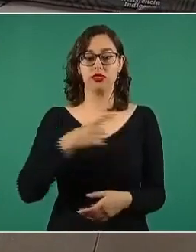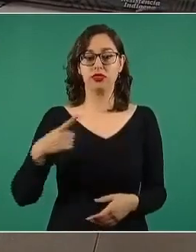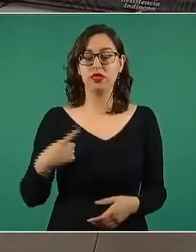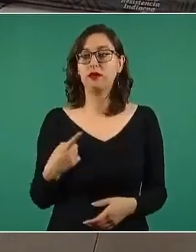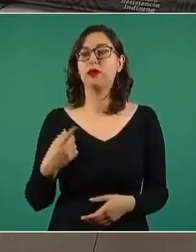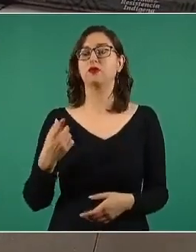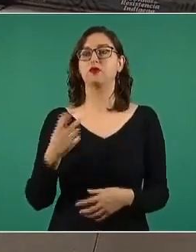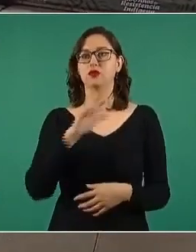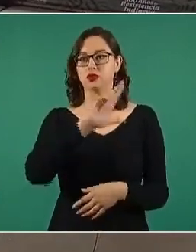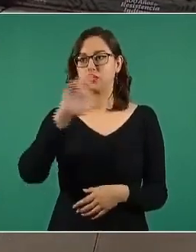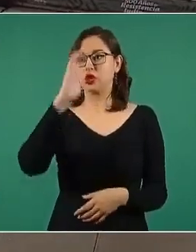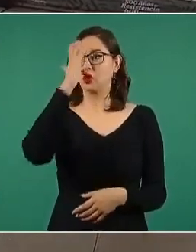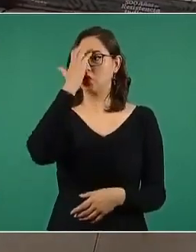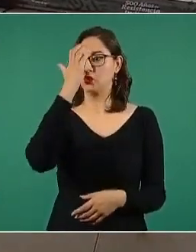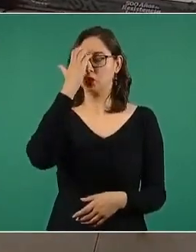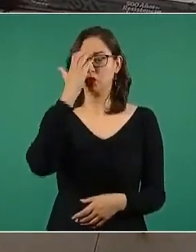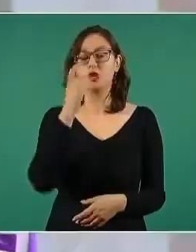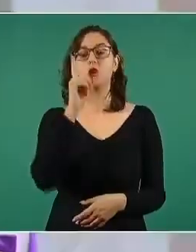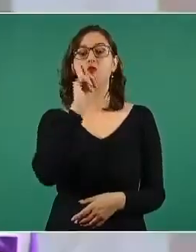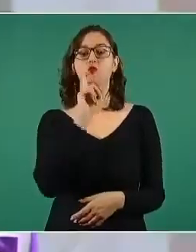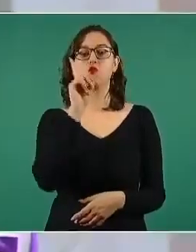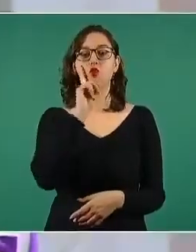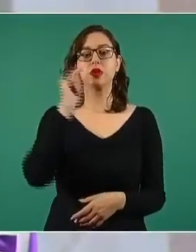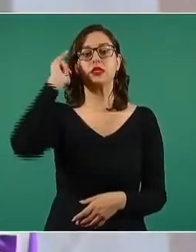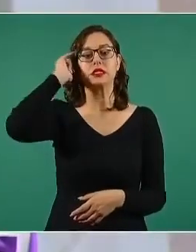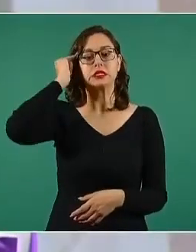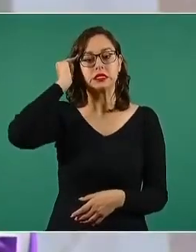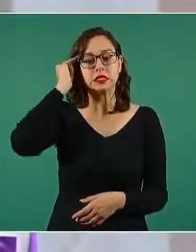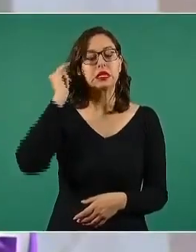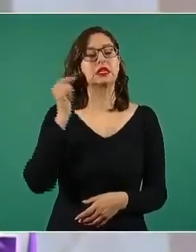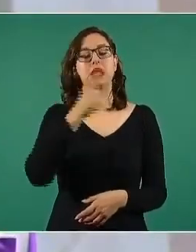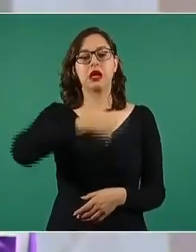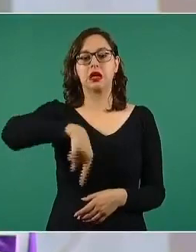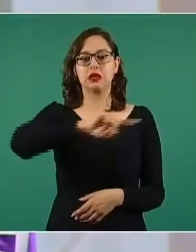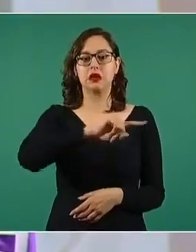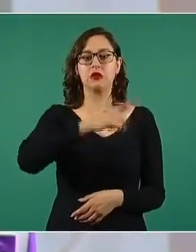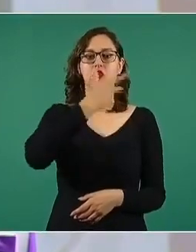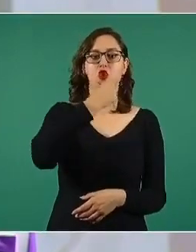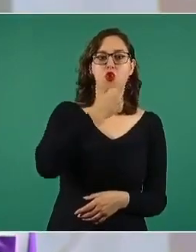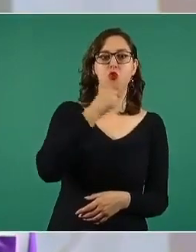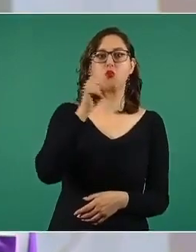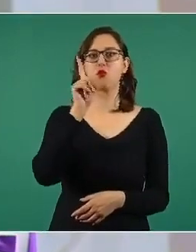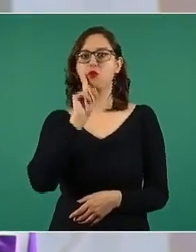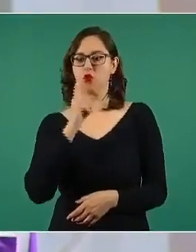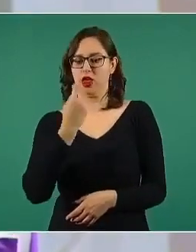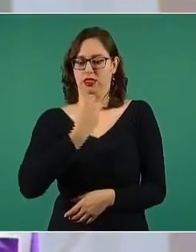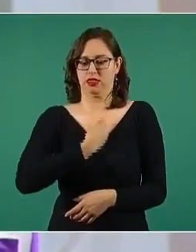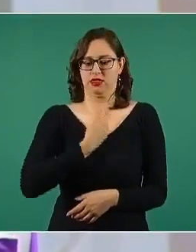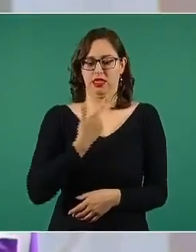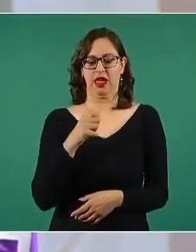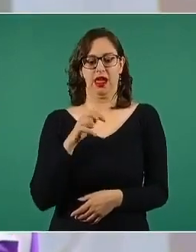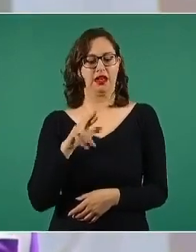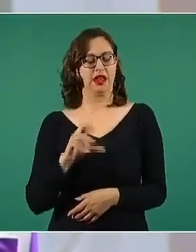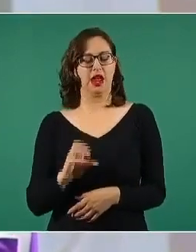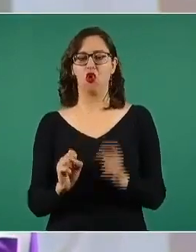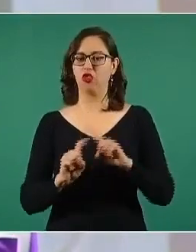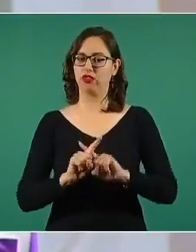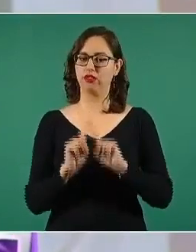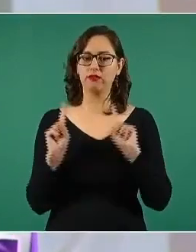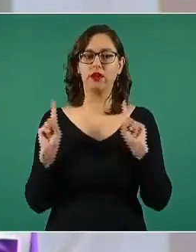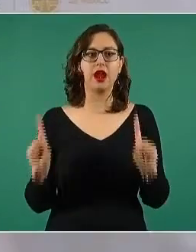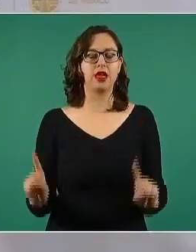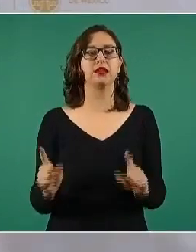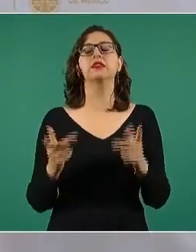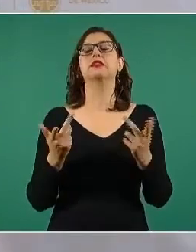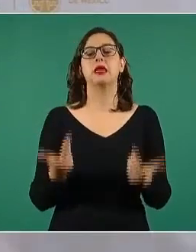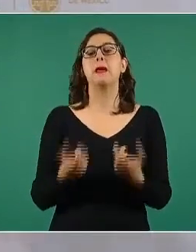de pueblos indígenas, personas no binarias y no conformadas. personas de todas las